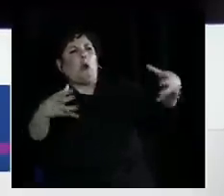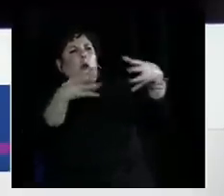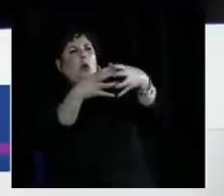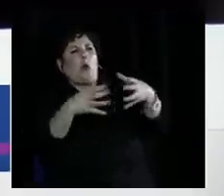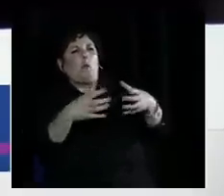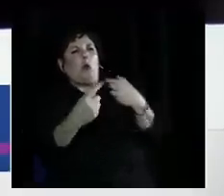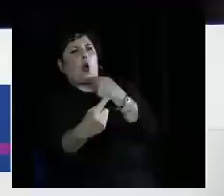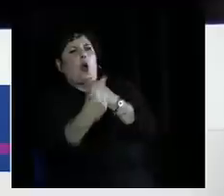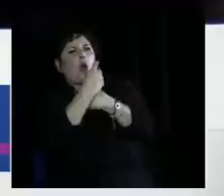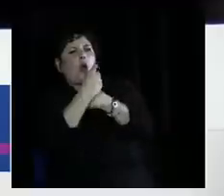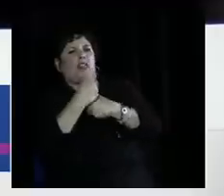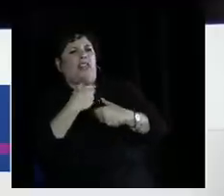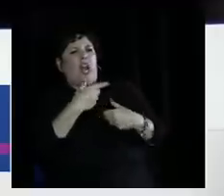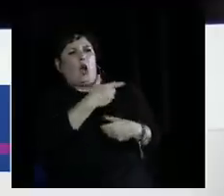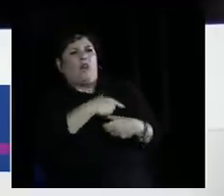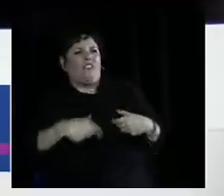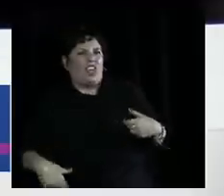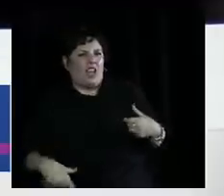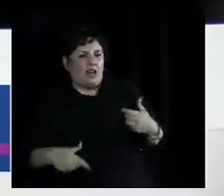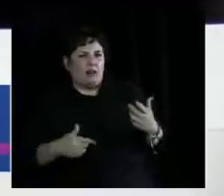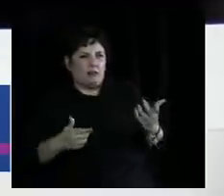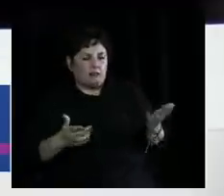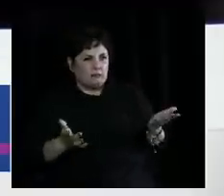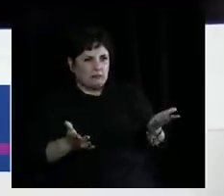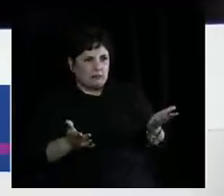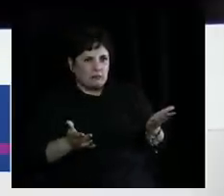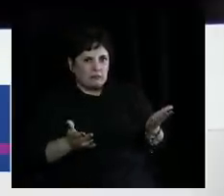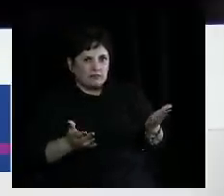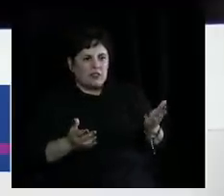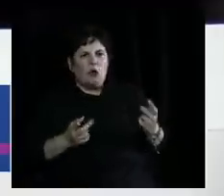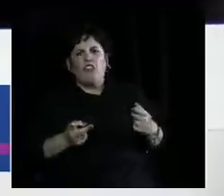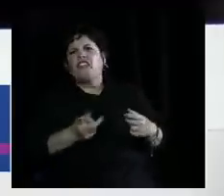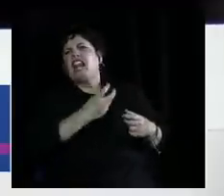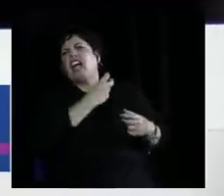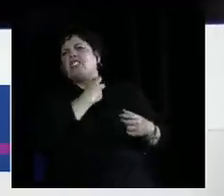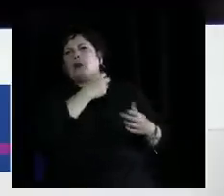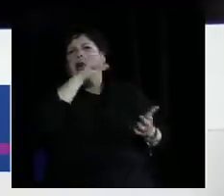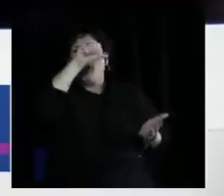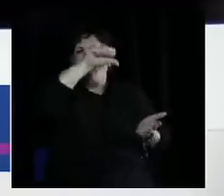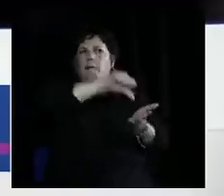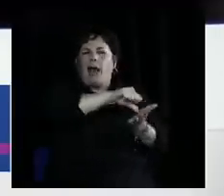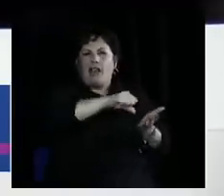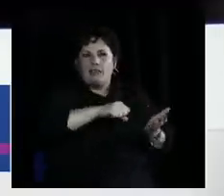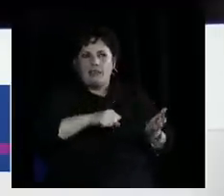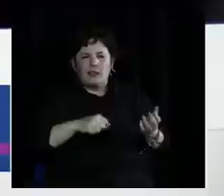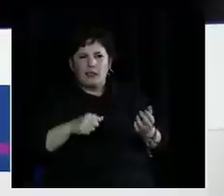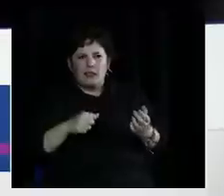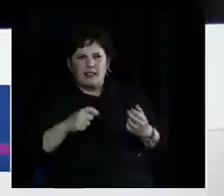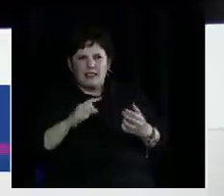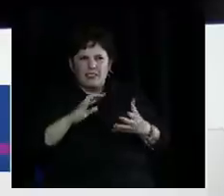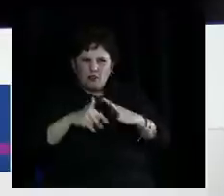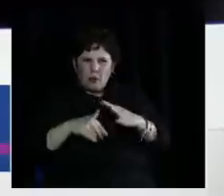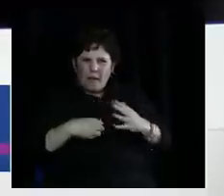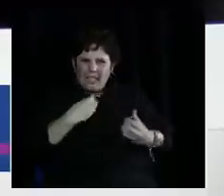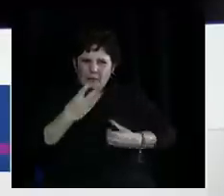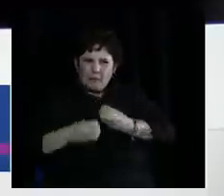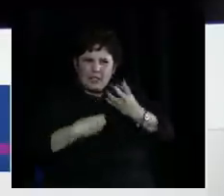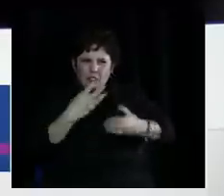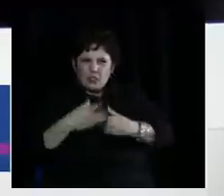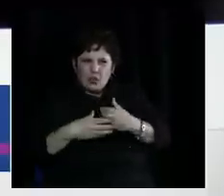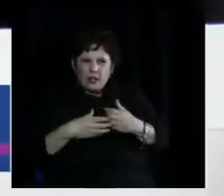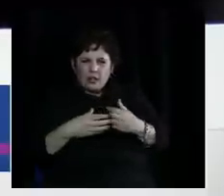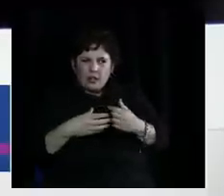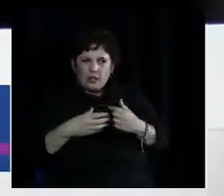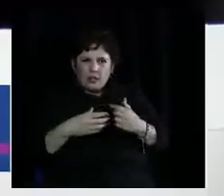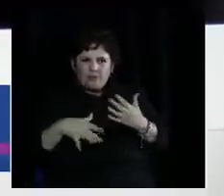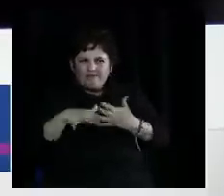que está contra los intereses del gobierno, hablar de traición a la patria. O sea, son todas expresiones que empiezan a